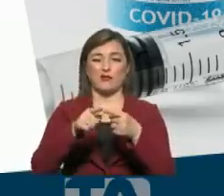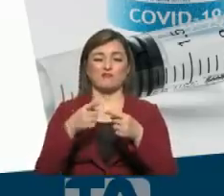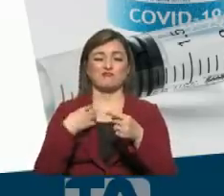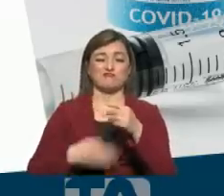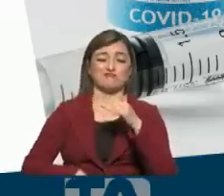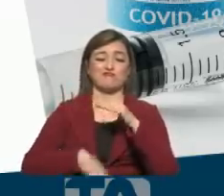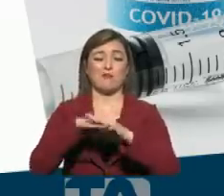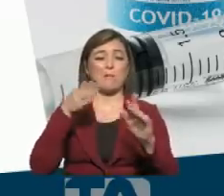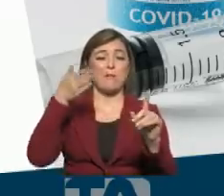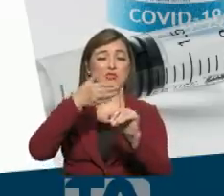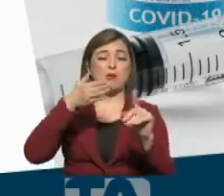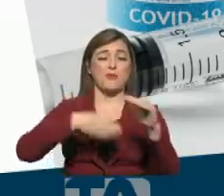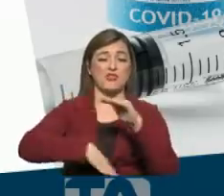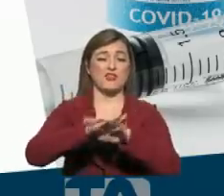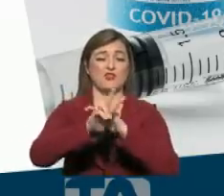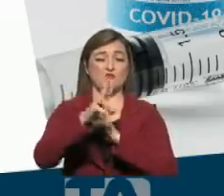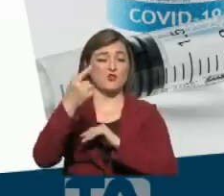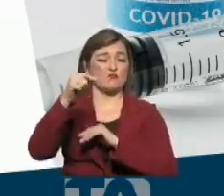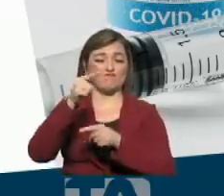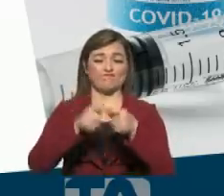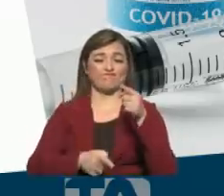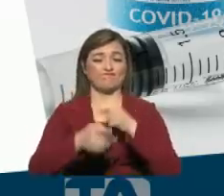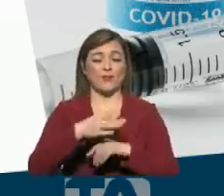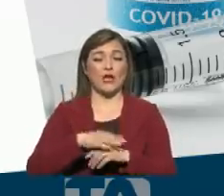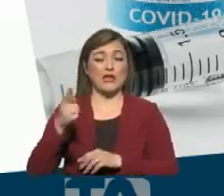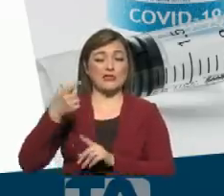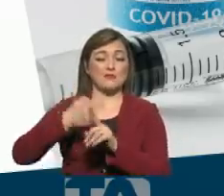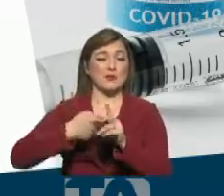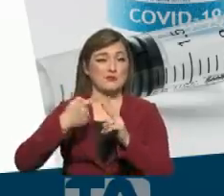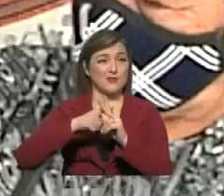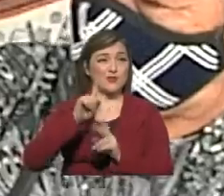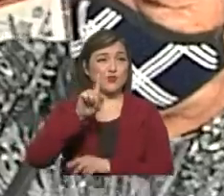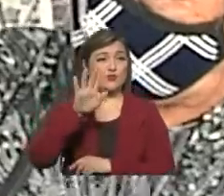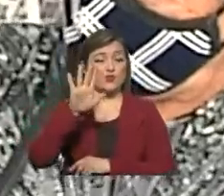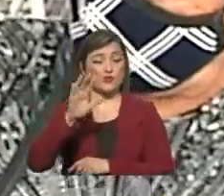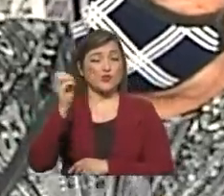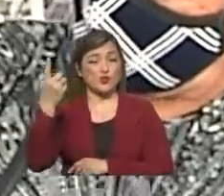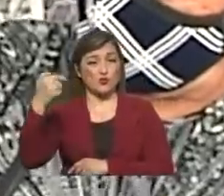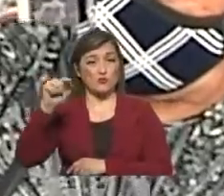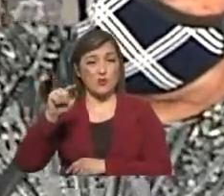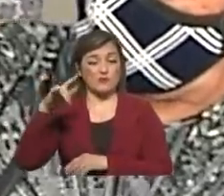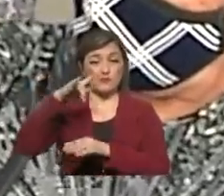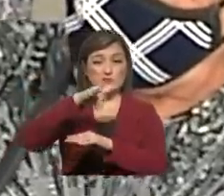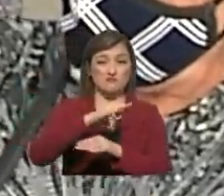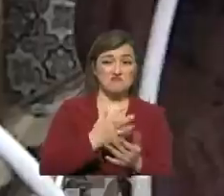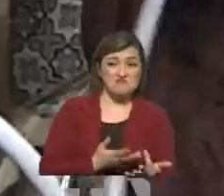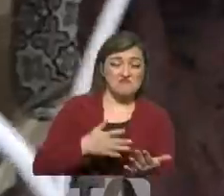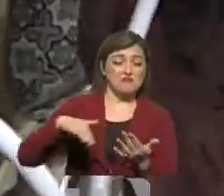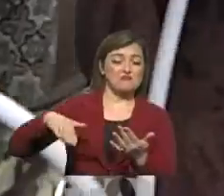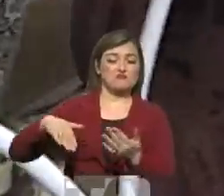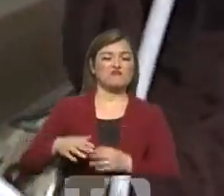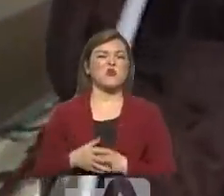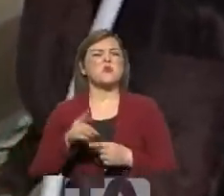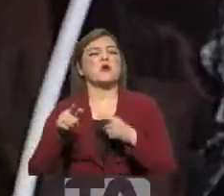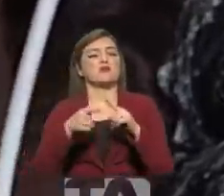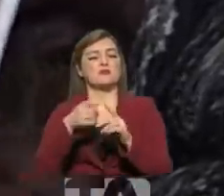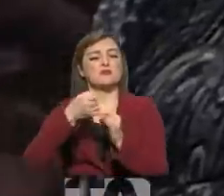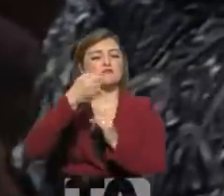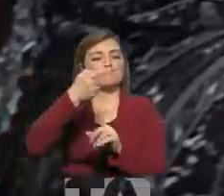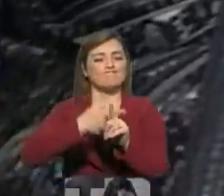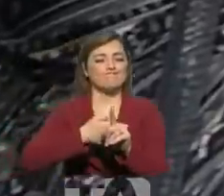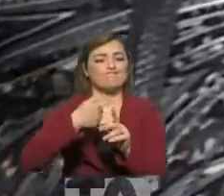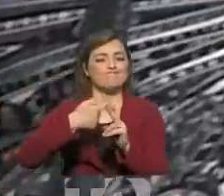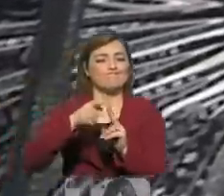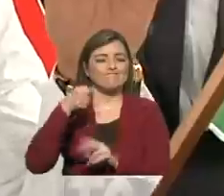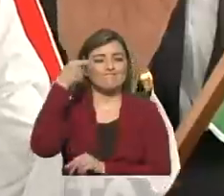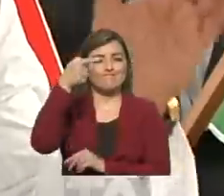Sinovac y AstraZeneca que debían arribar al país a inicios de este mes se retrasaron. Ahora se espera que estas vacunas lleguen a finales de mes o